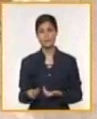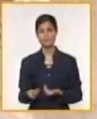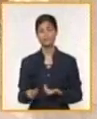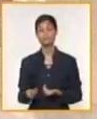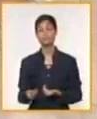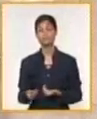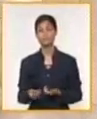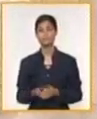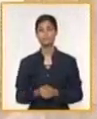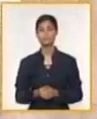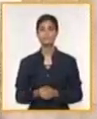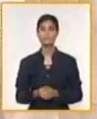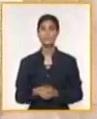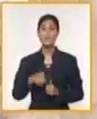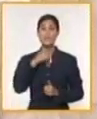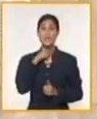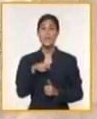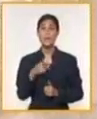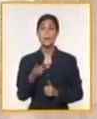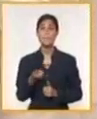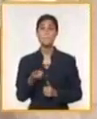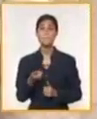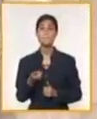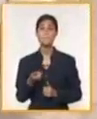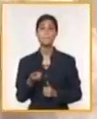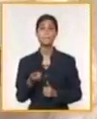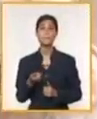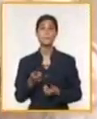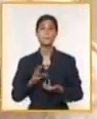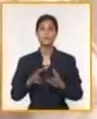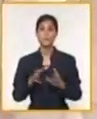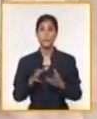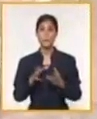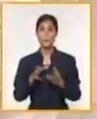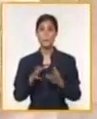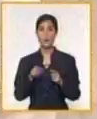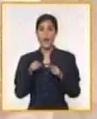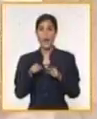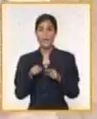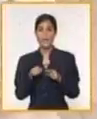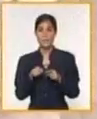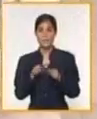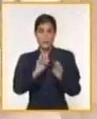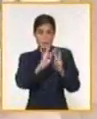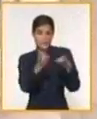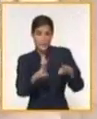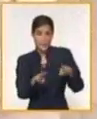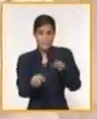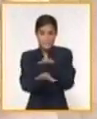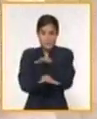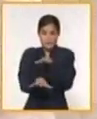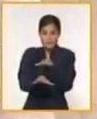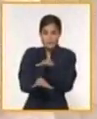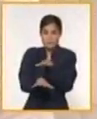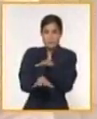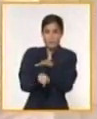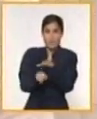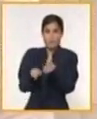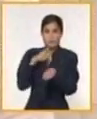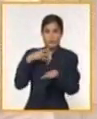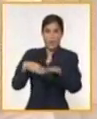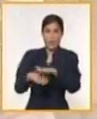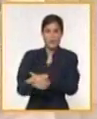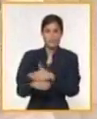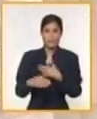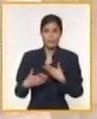el aislacionismo, el MAGA, el Make America Great Again, pero tengo que mantener mi postura en el